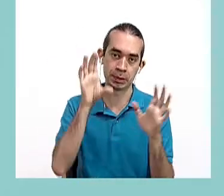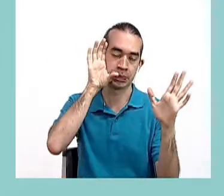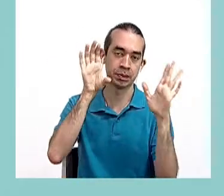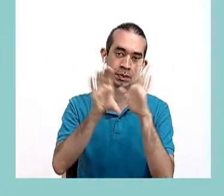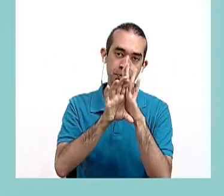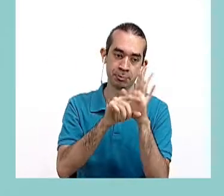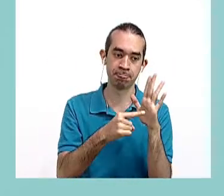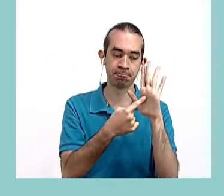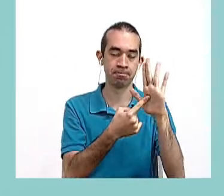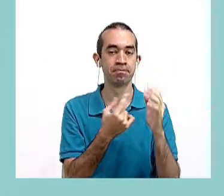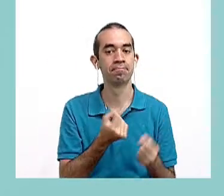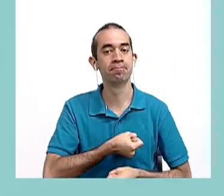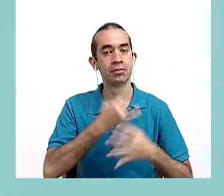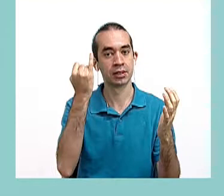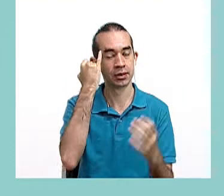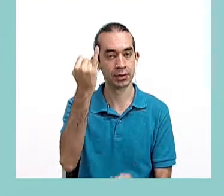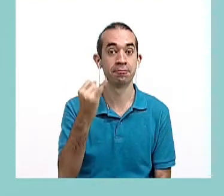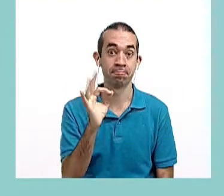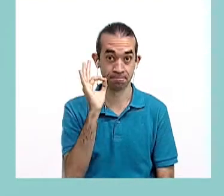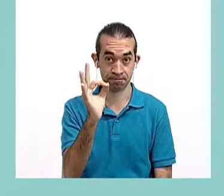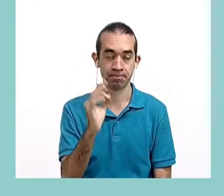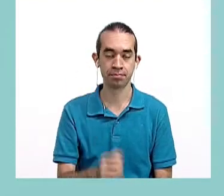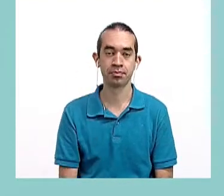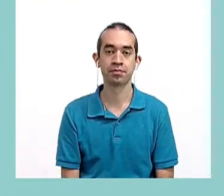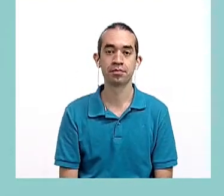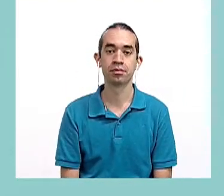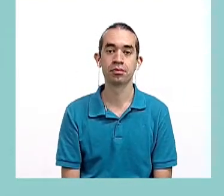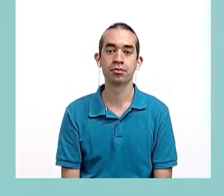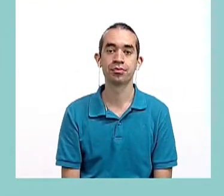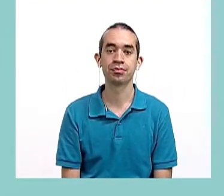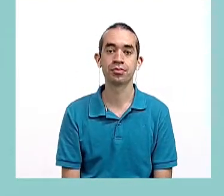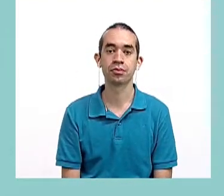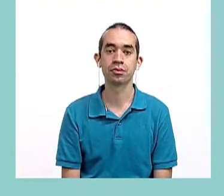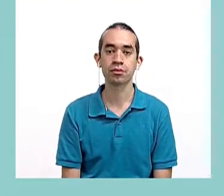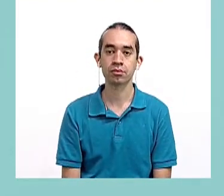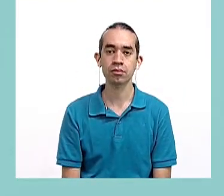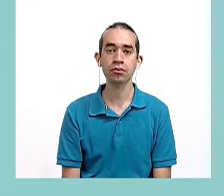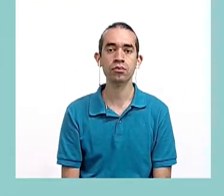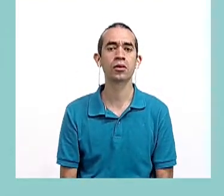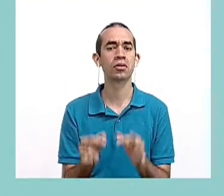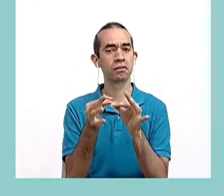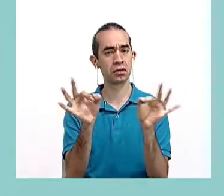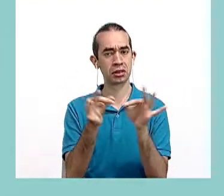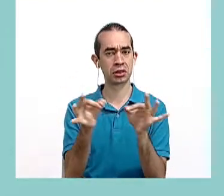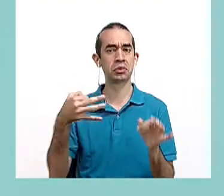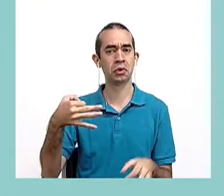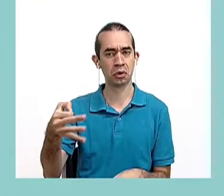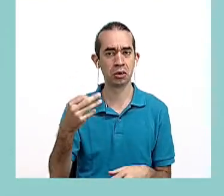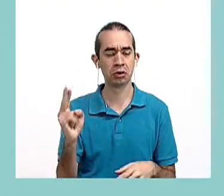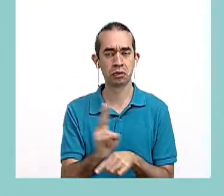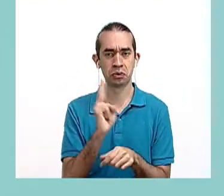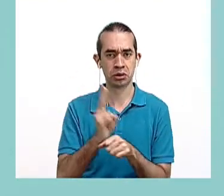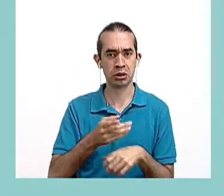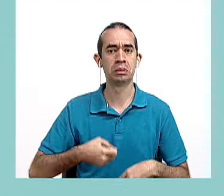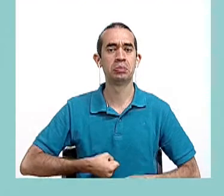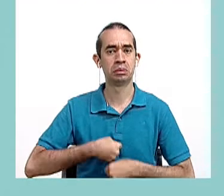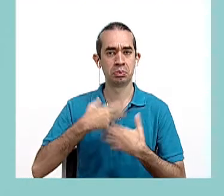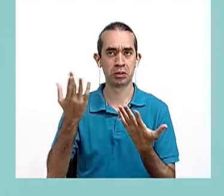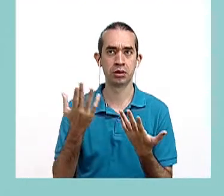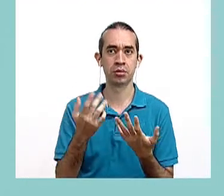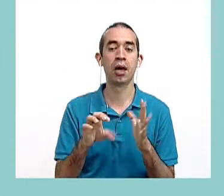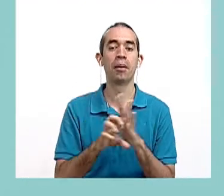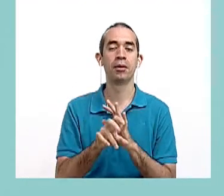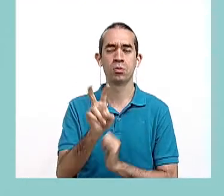expresar una idea. ¿Lo ven? ¿Qué otras frases propias de la cotidianidad utilizamos para expresarnos? Lo tiene entre